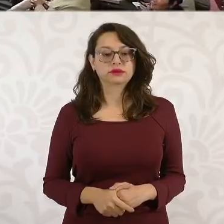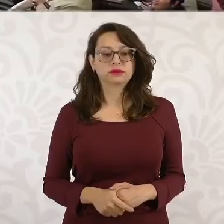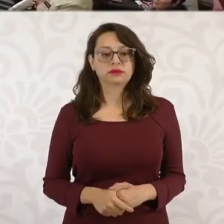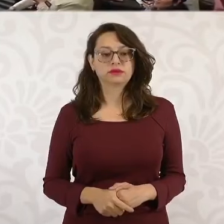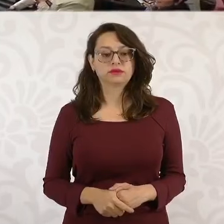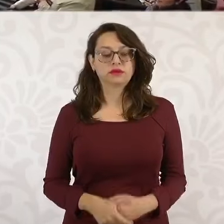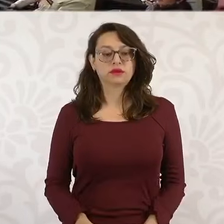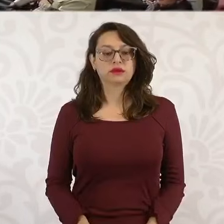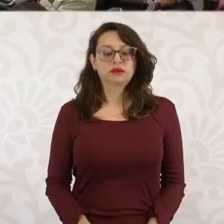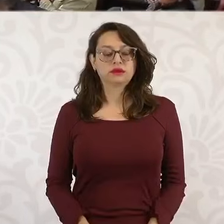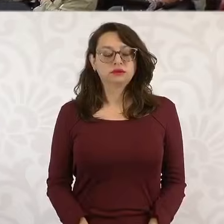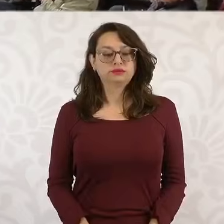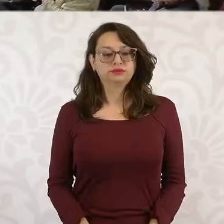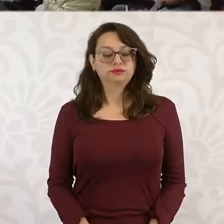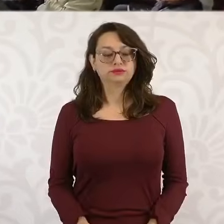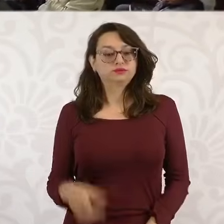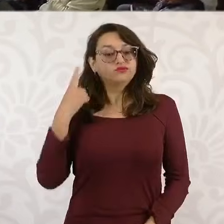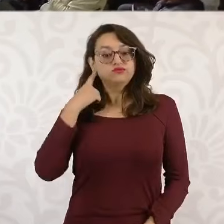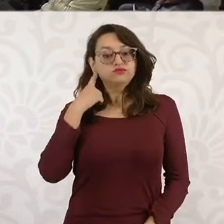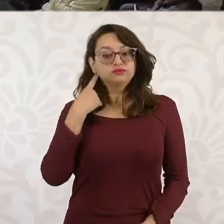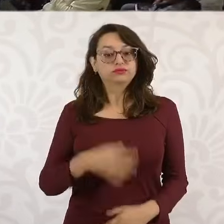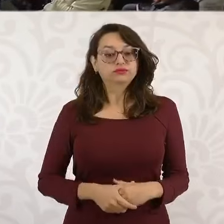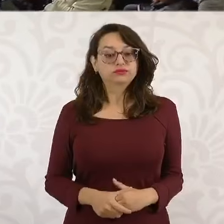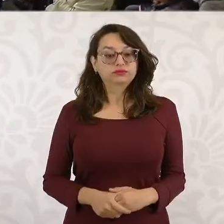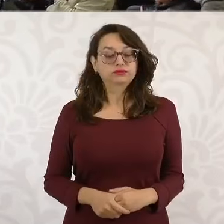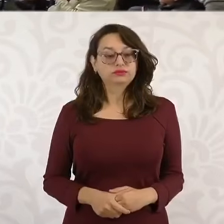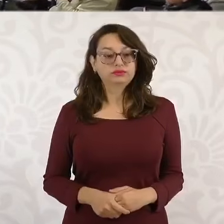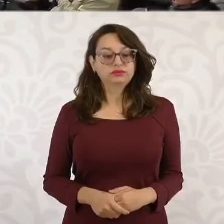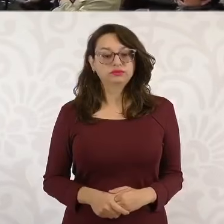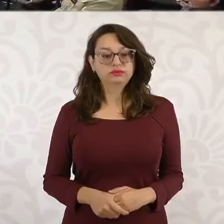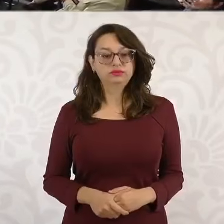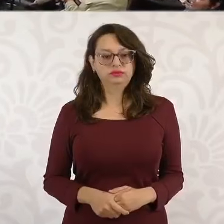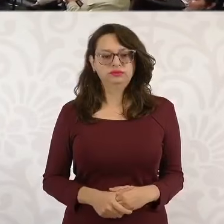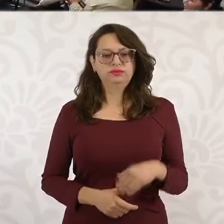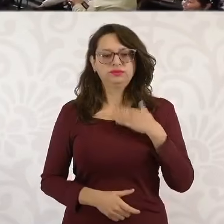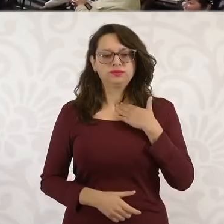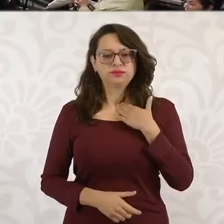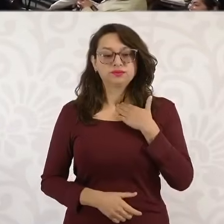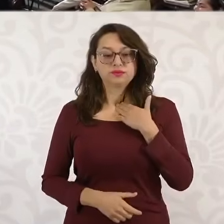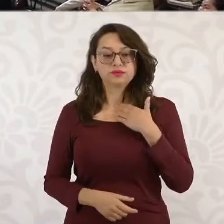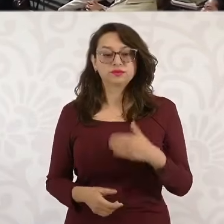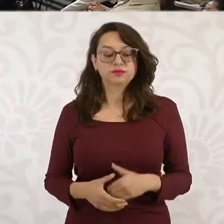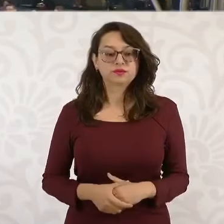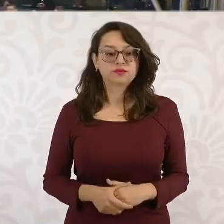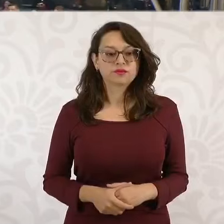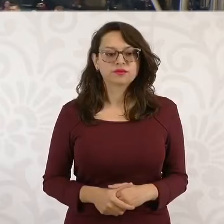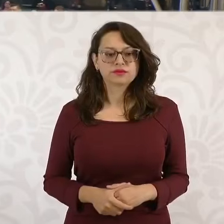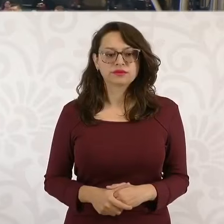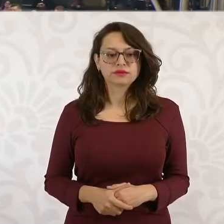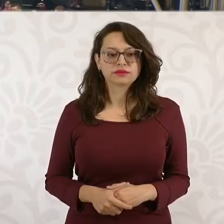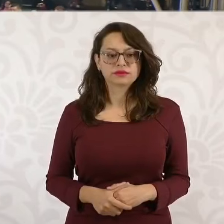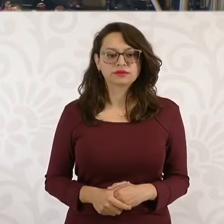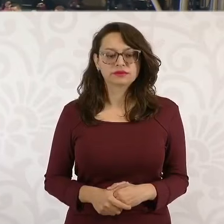van a pedir el voto y cuando ya son electos ellos brincan a otros partidos. ¿Eso lo van a incluir dentro de su reforma? Eso ya